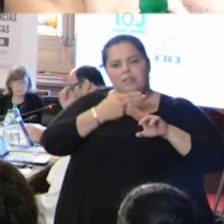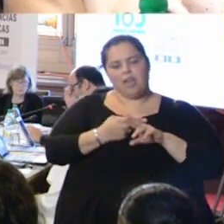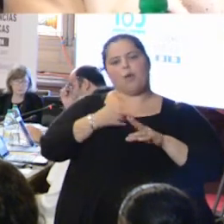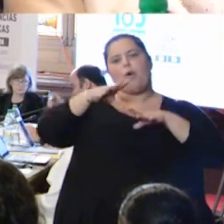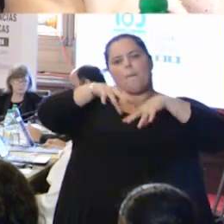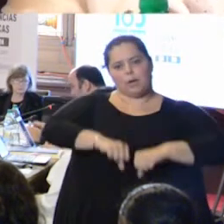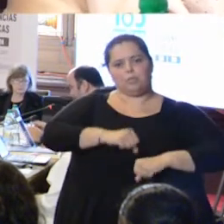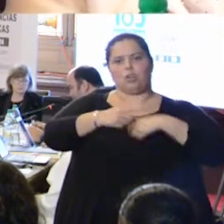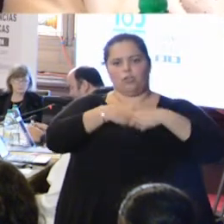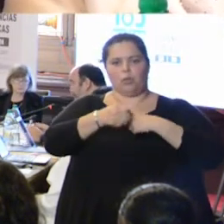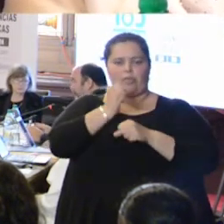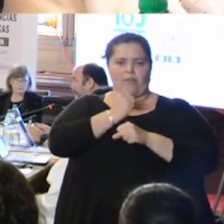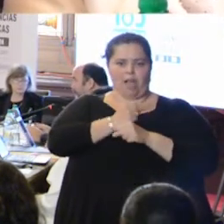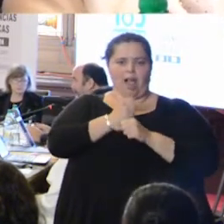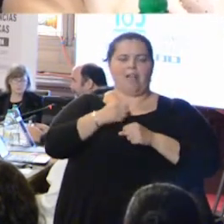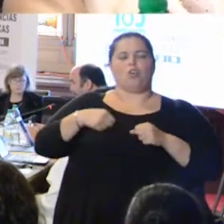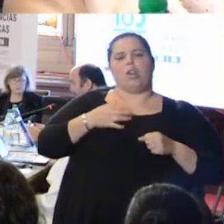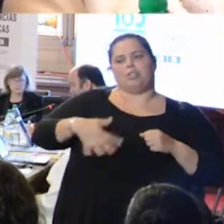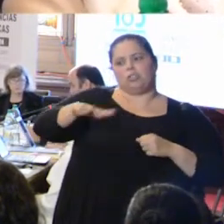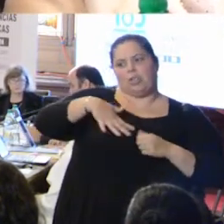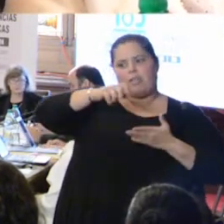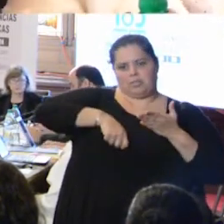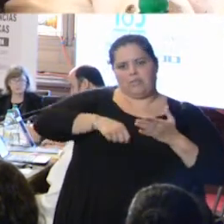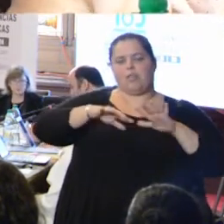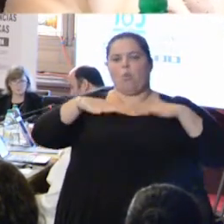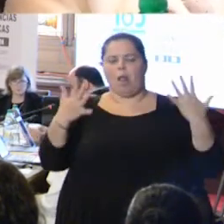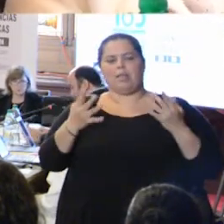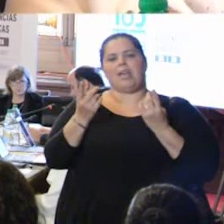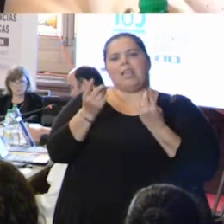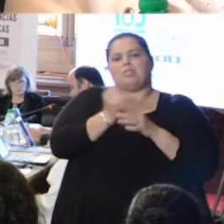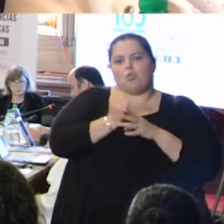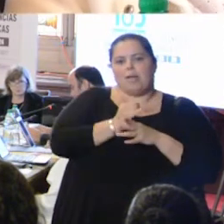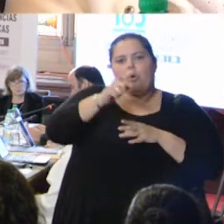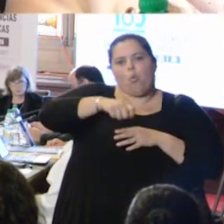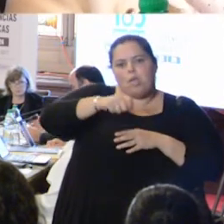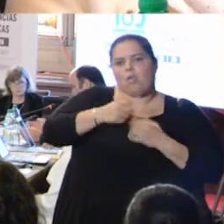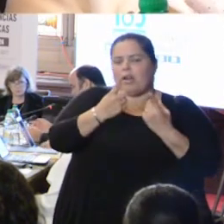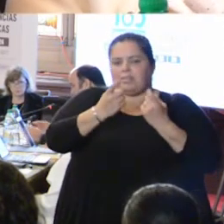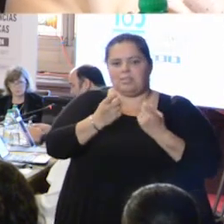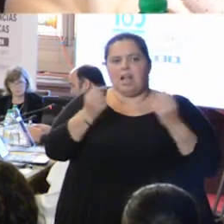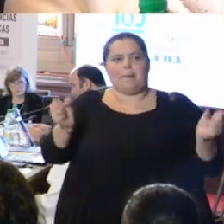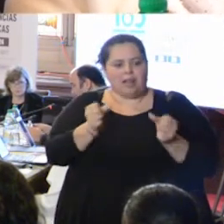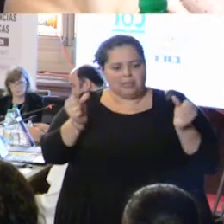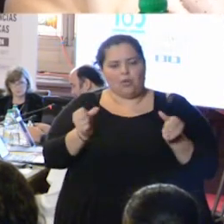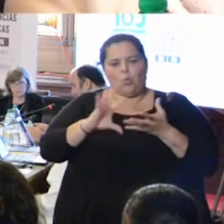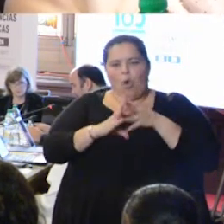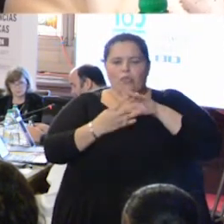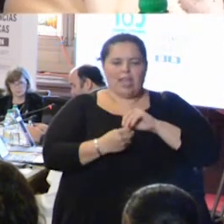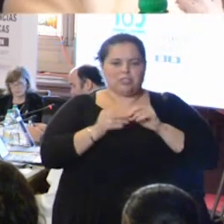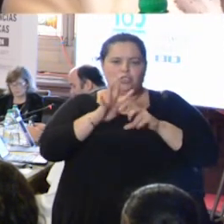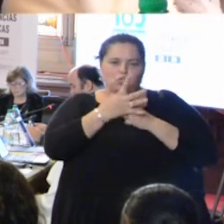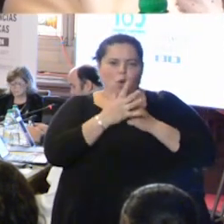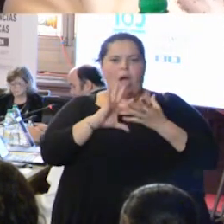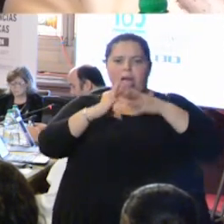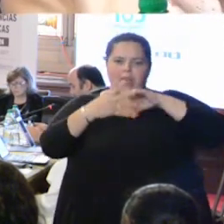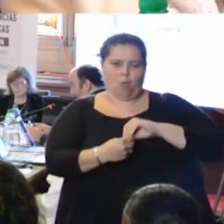civil en la elaboración de cualquier instrumento jurídico que haga falta para poder dotar de un contexto adecuado al ejercicio de las funciones de los